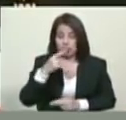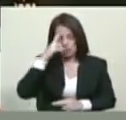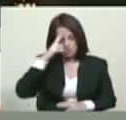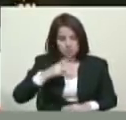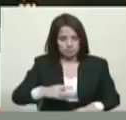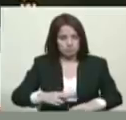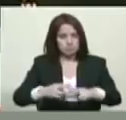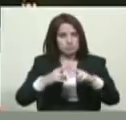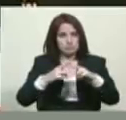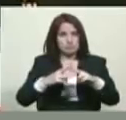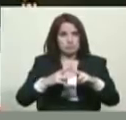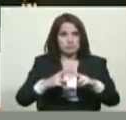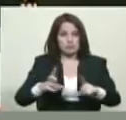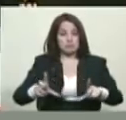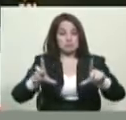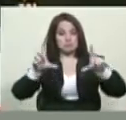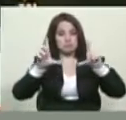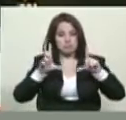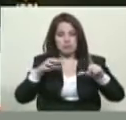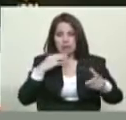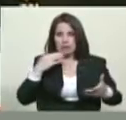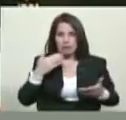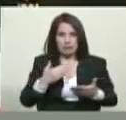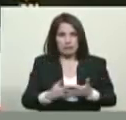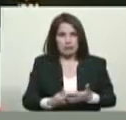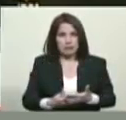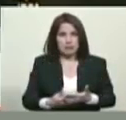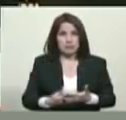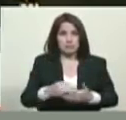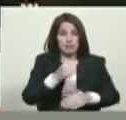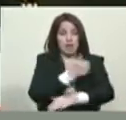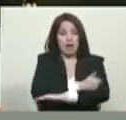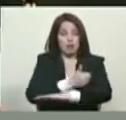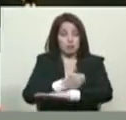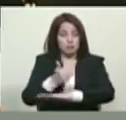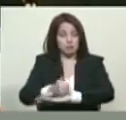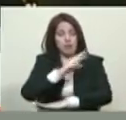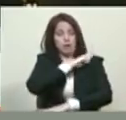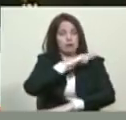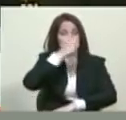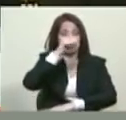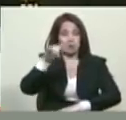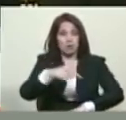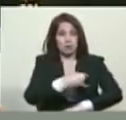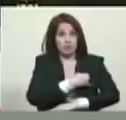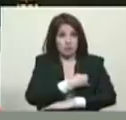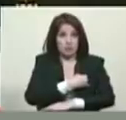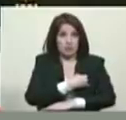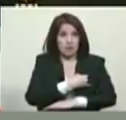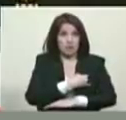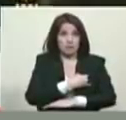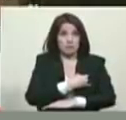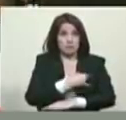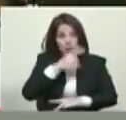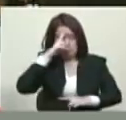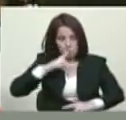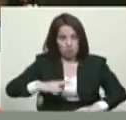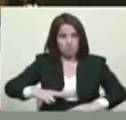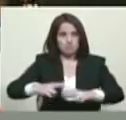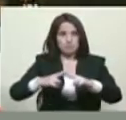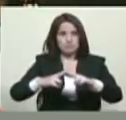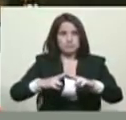reconocimientos como esto nos fortalece bastante. Decir a los rectores, a la rectora, este gran reconocimiento. Pero